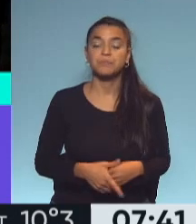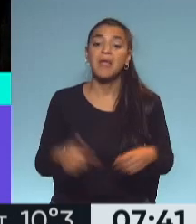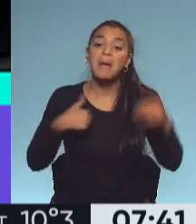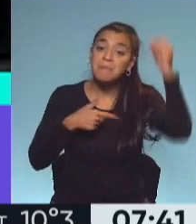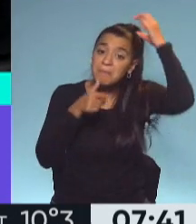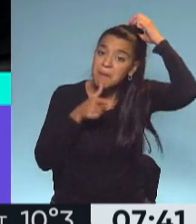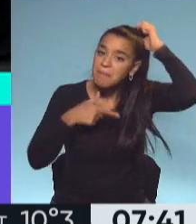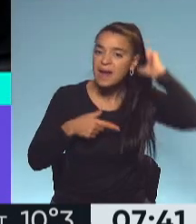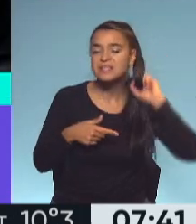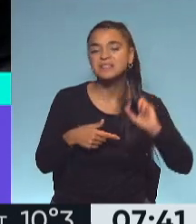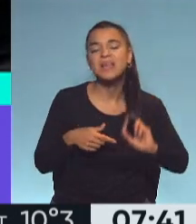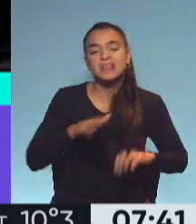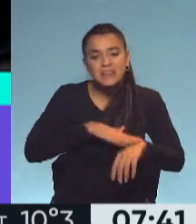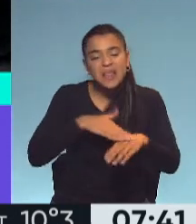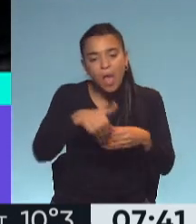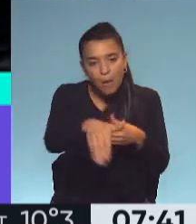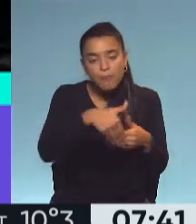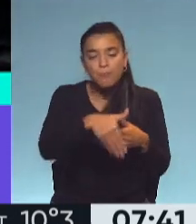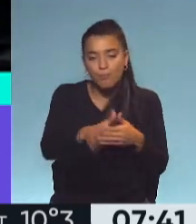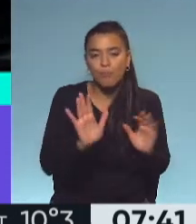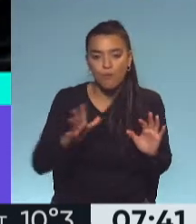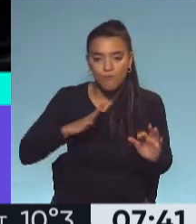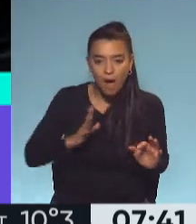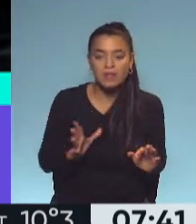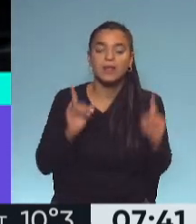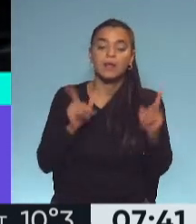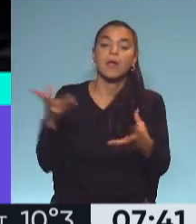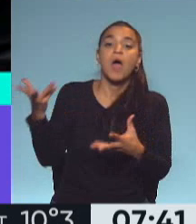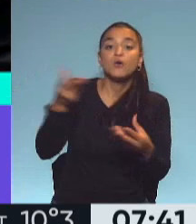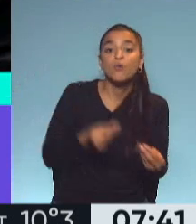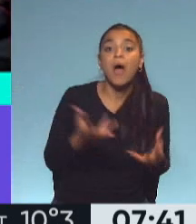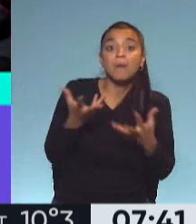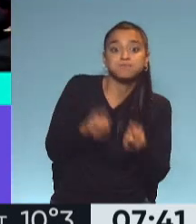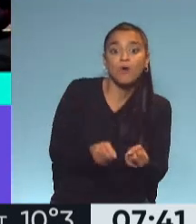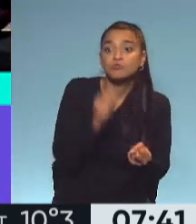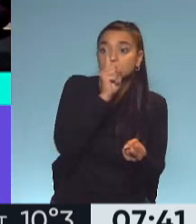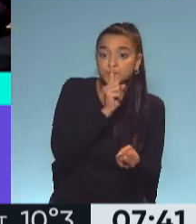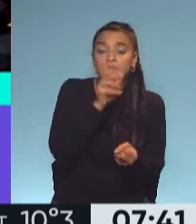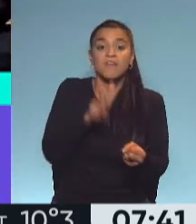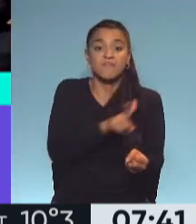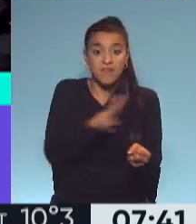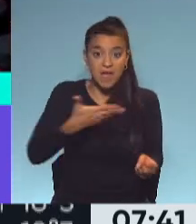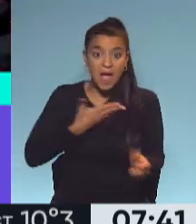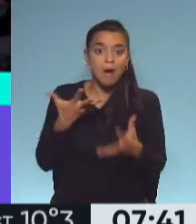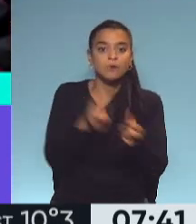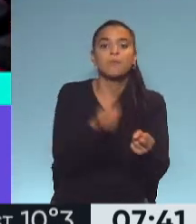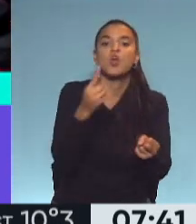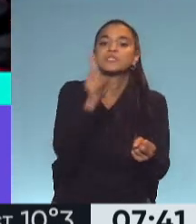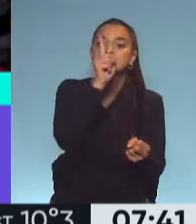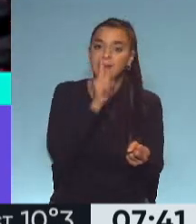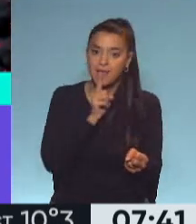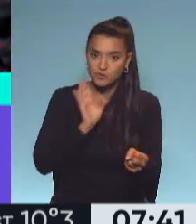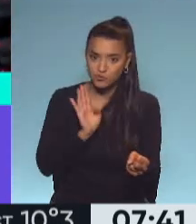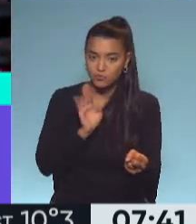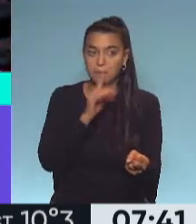que eso va a ayudar muchísimo, como ayuda también el apoyo silencioso, como dice Alberto, del Papa Francisco, que no es un tema